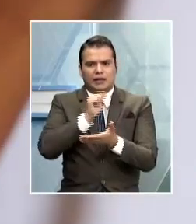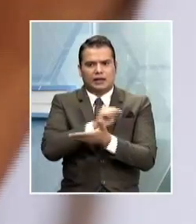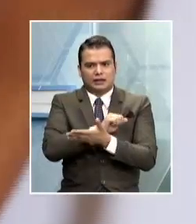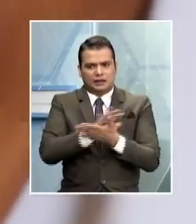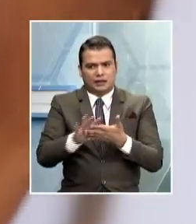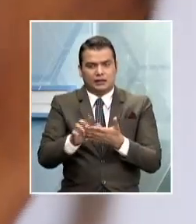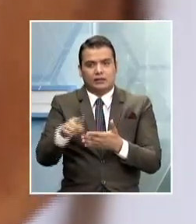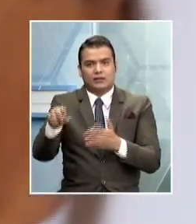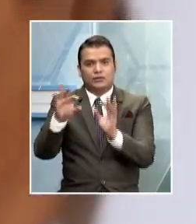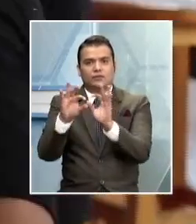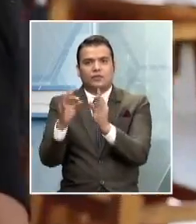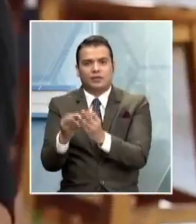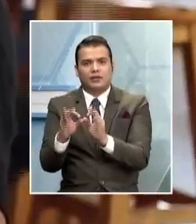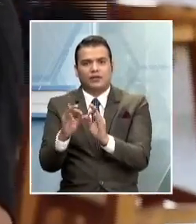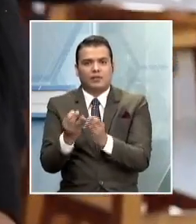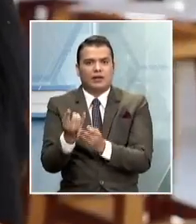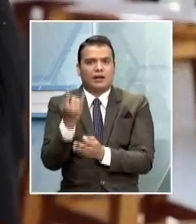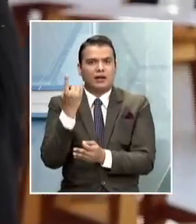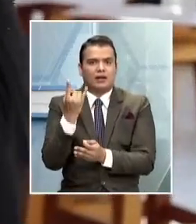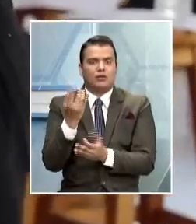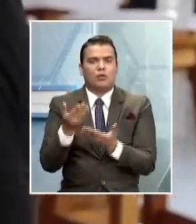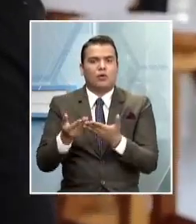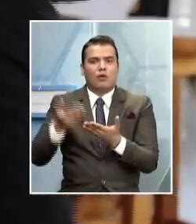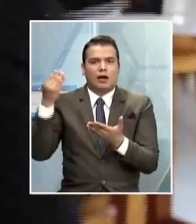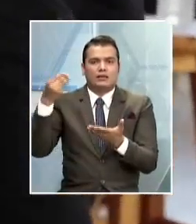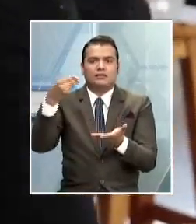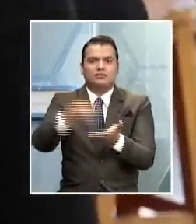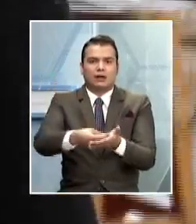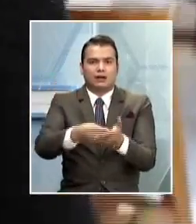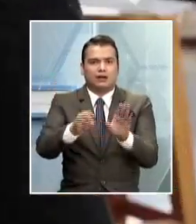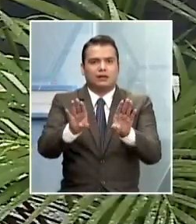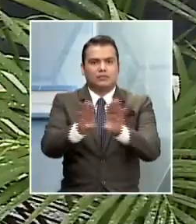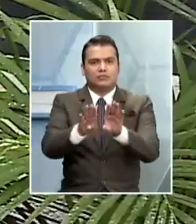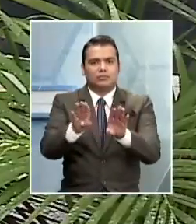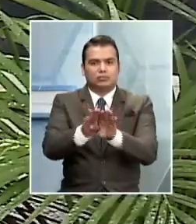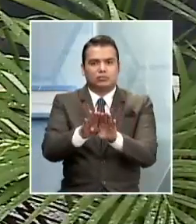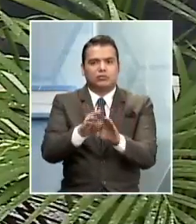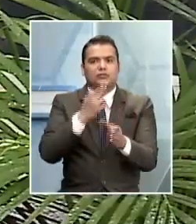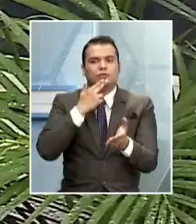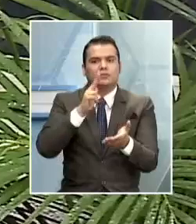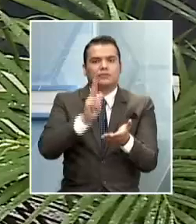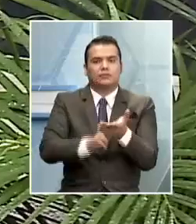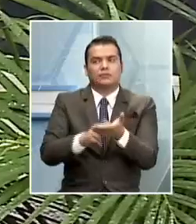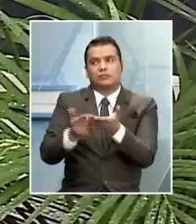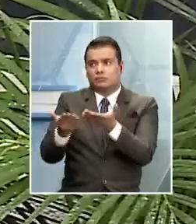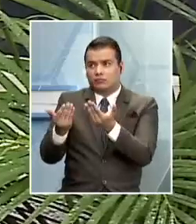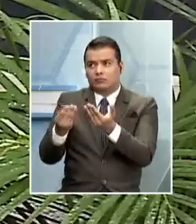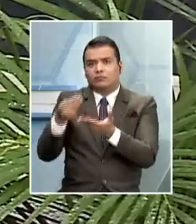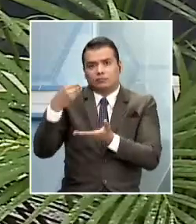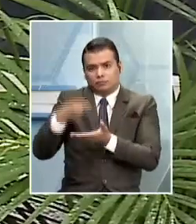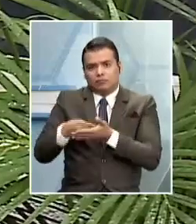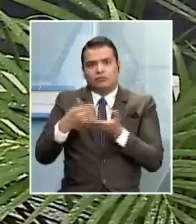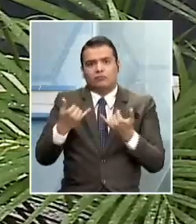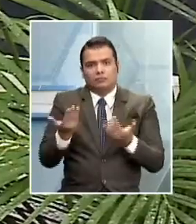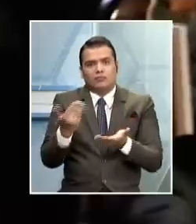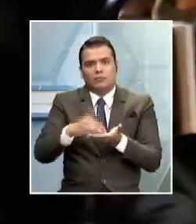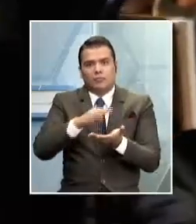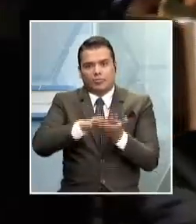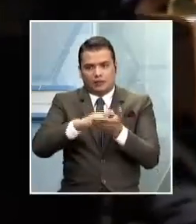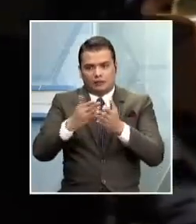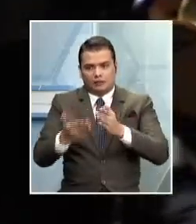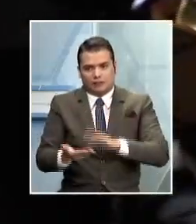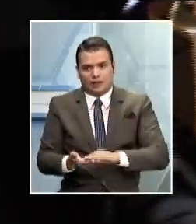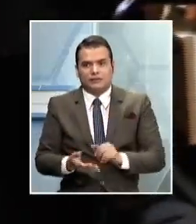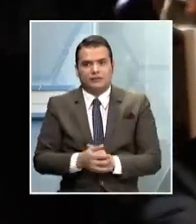aquellas familias que hayan hecho algún pago a la institución, a Bellas Artes, tienen que hacer una carta solicitando la devolución del dinero. De